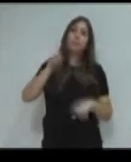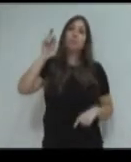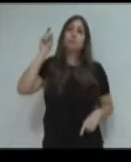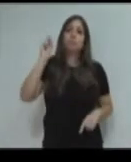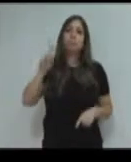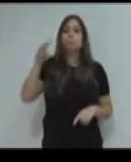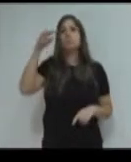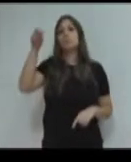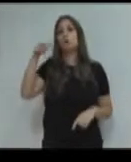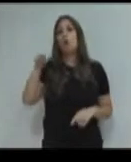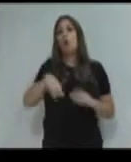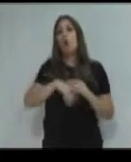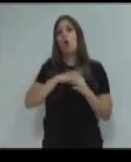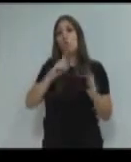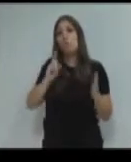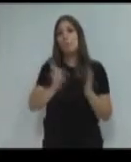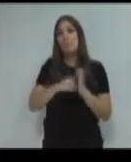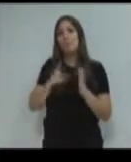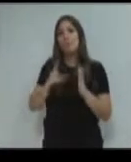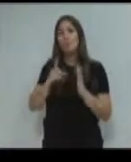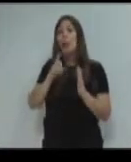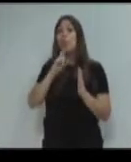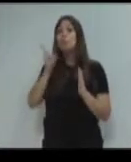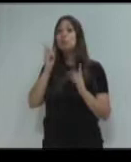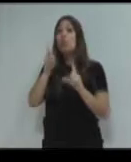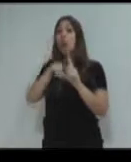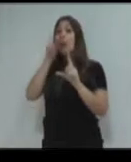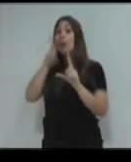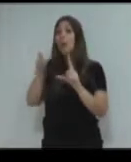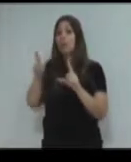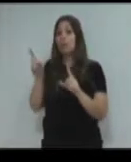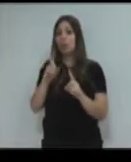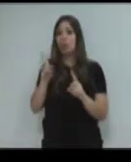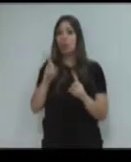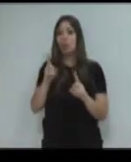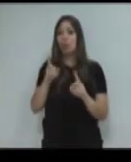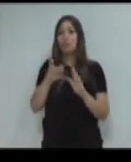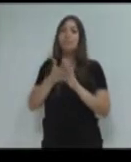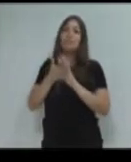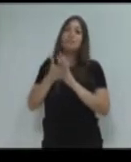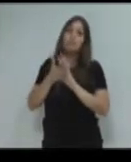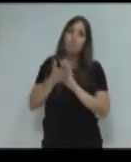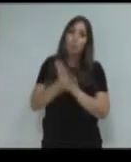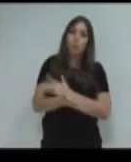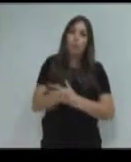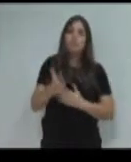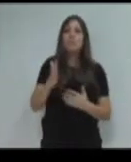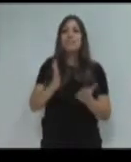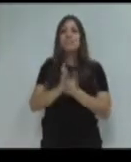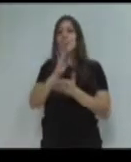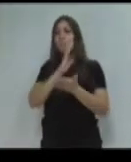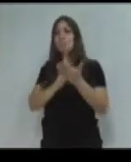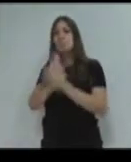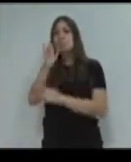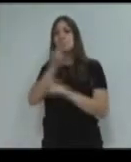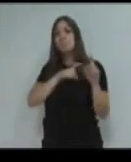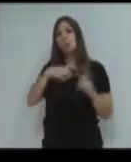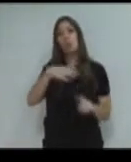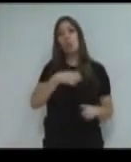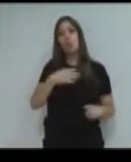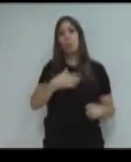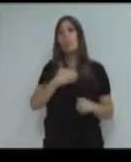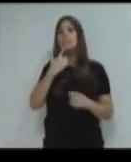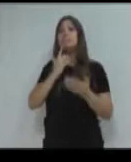toda esa información. Todo el, Claro. el documento hasta... No, el descripción, apartado ese, la descripción otra de vez ese entera. gráfico. Ah, perdón,